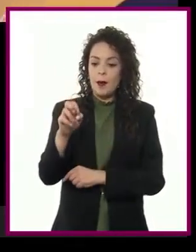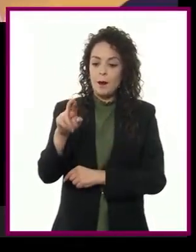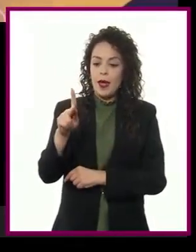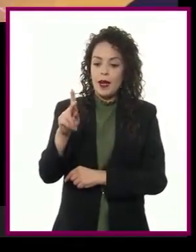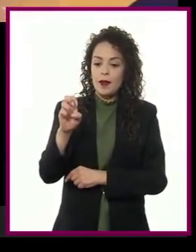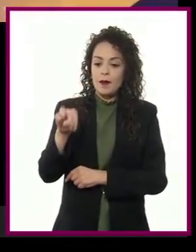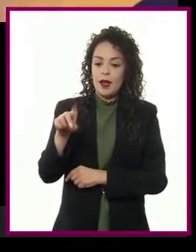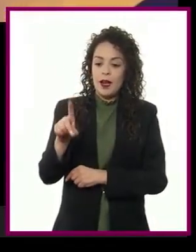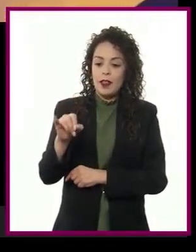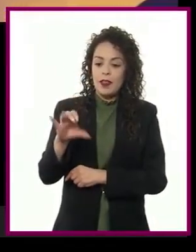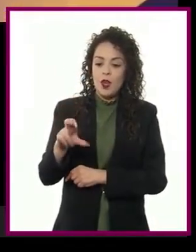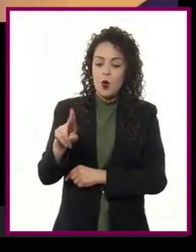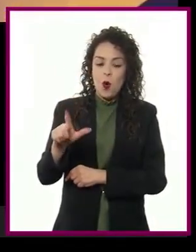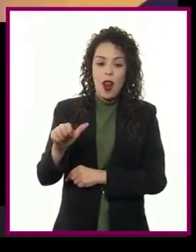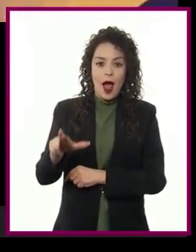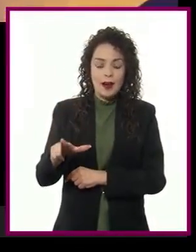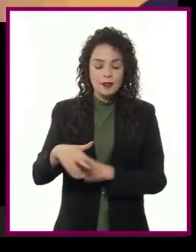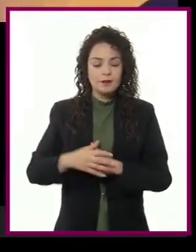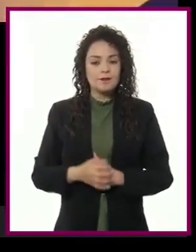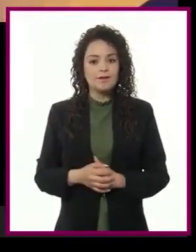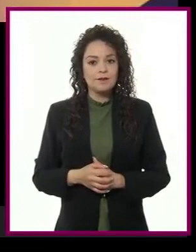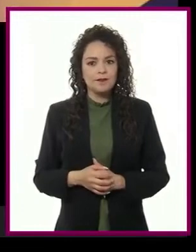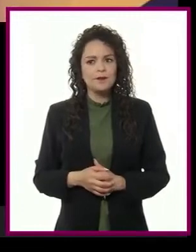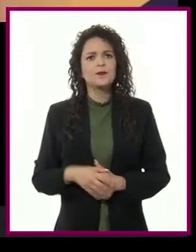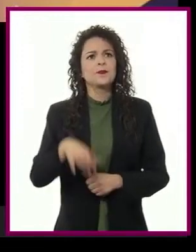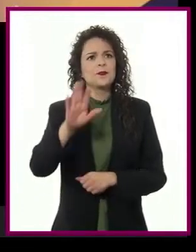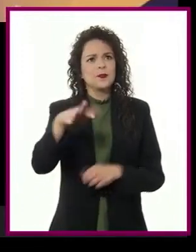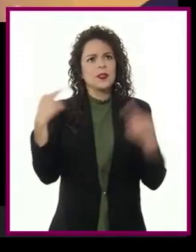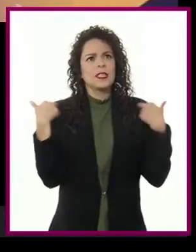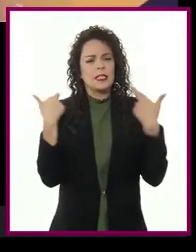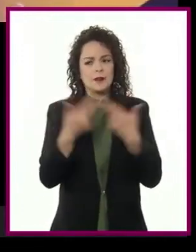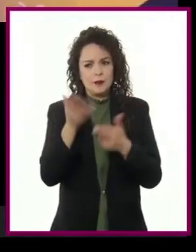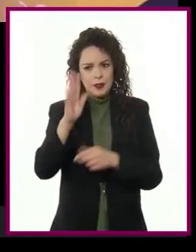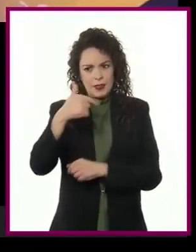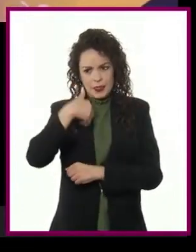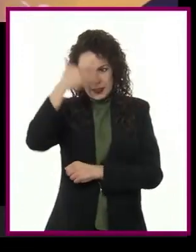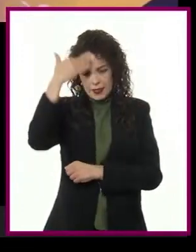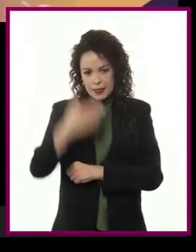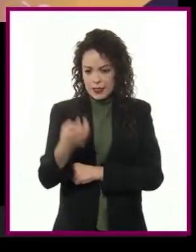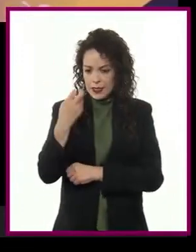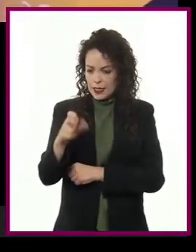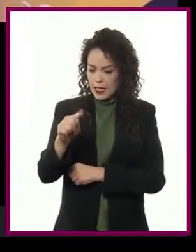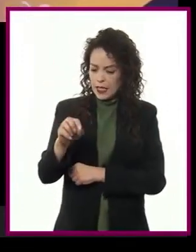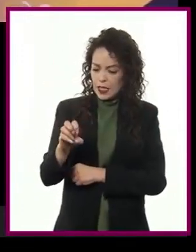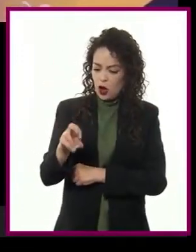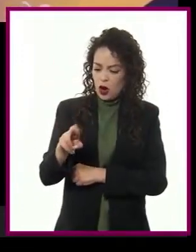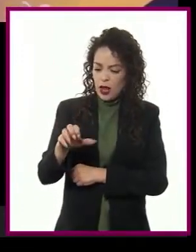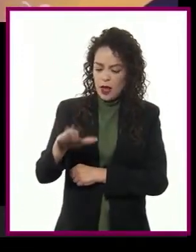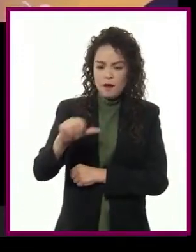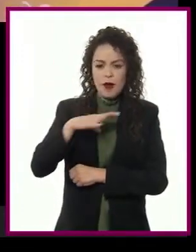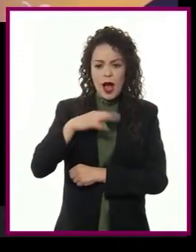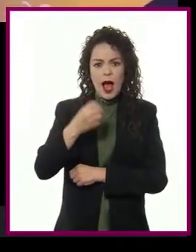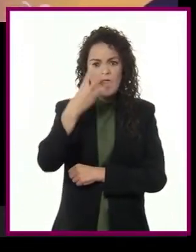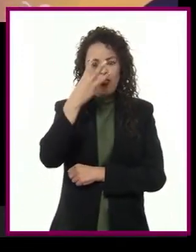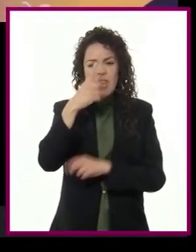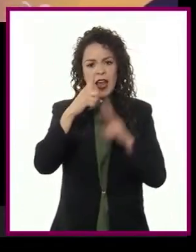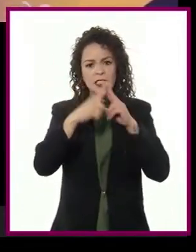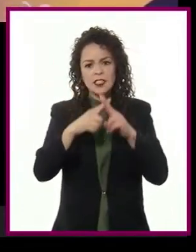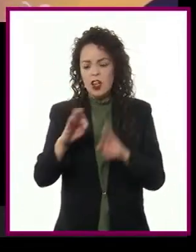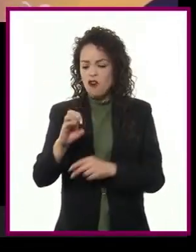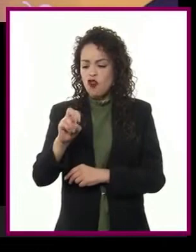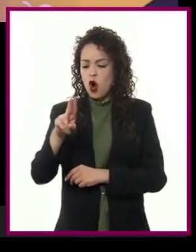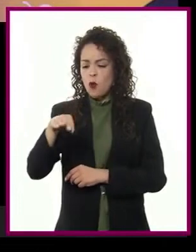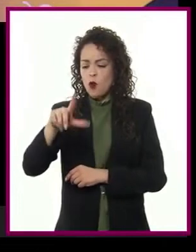Maestro Pitágoras, sabemos que del teorema se deducen 3 corolarios o formulaciones